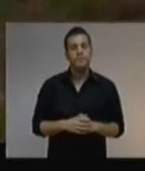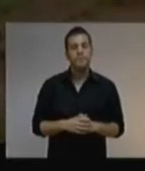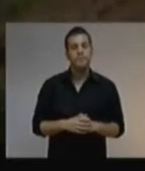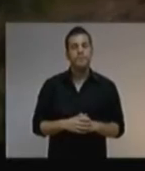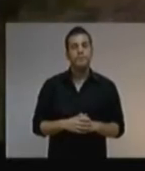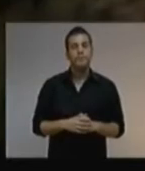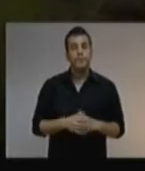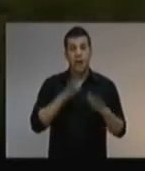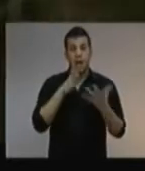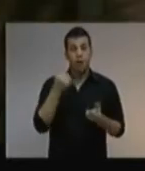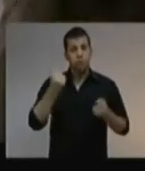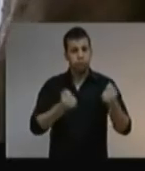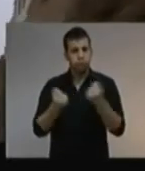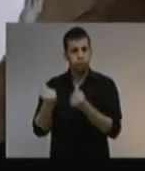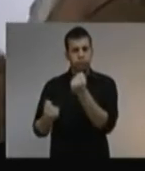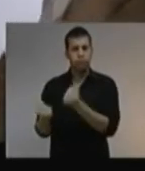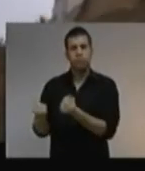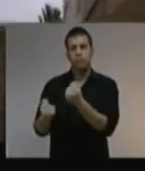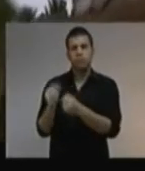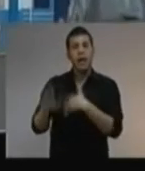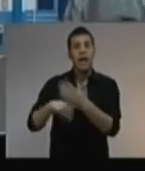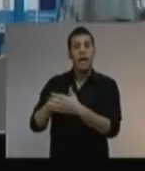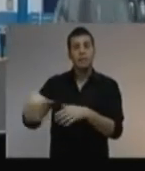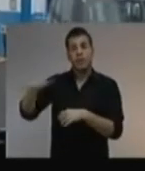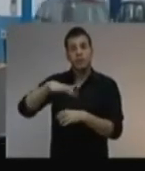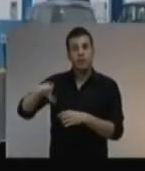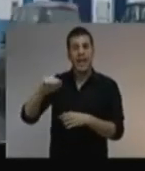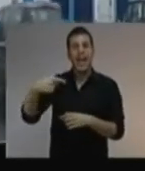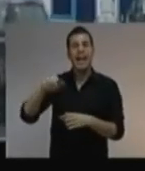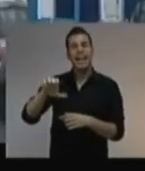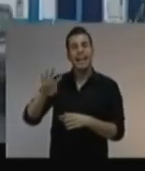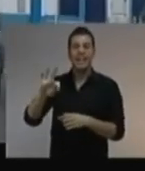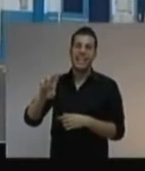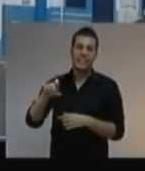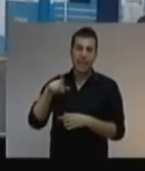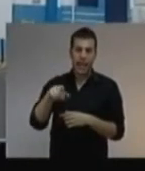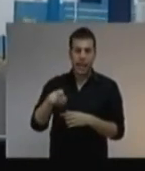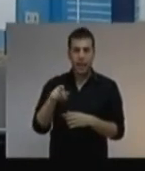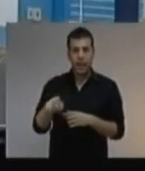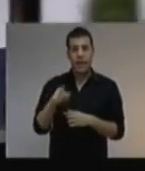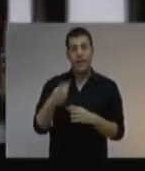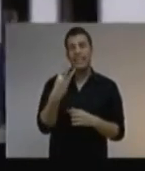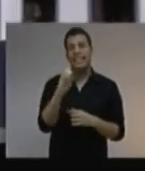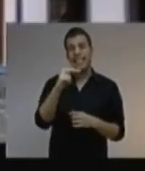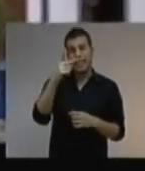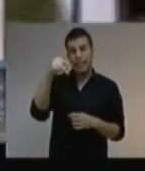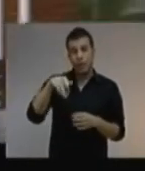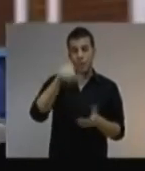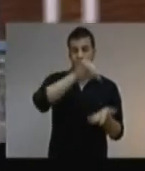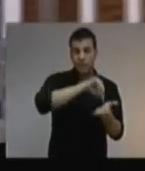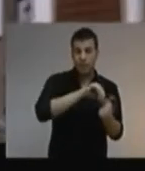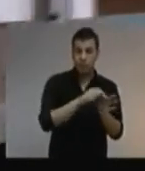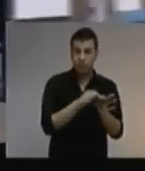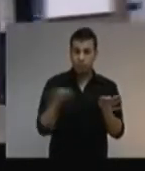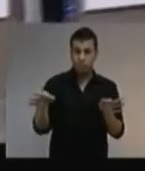Nos ponemos de nuevo en marcha para acercarnos esta vez hasta el municipio de Agaete, al noroeste de Gran Canaria, a unos 30 kilómetros de la capital de la